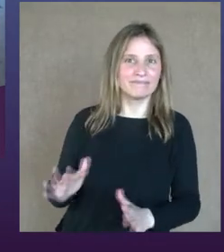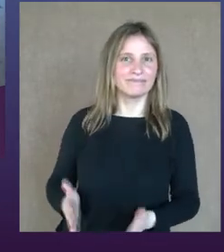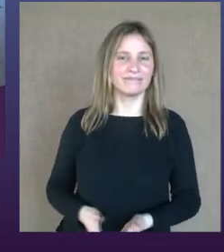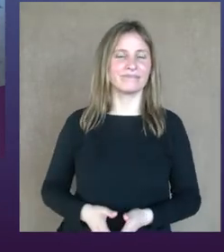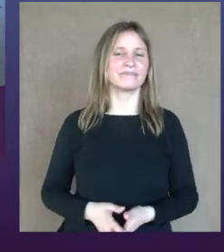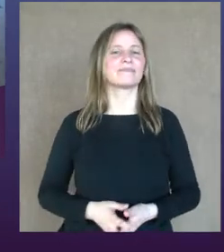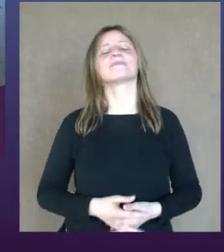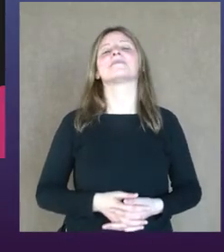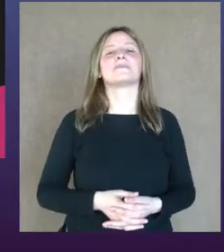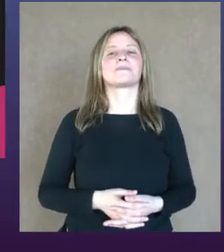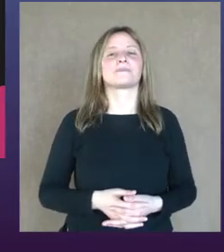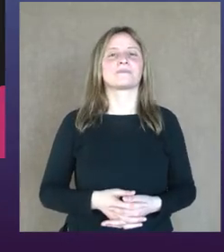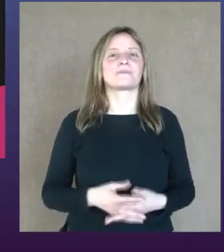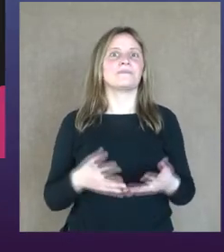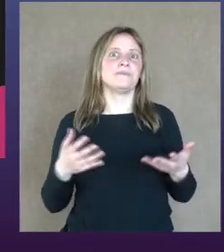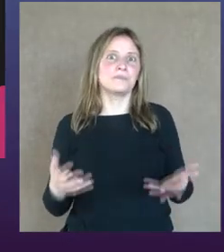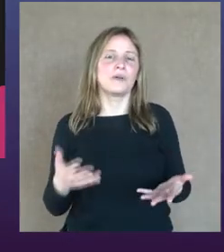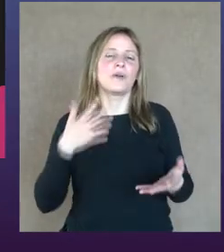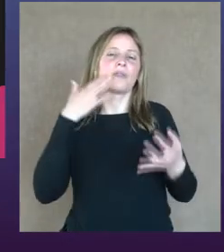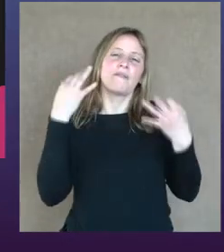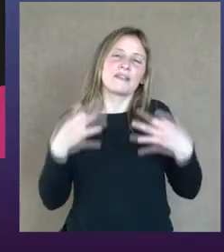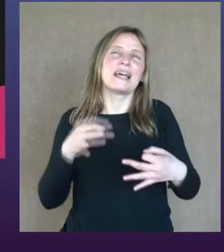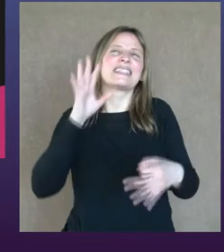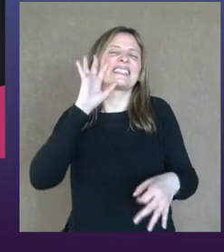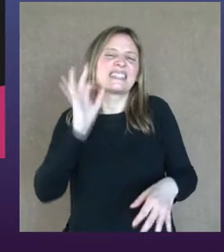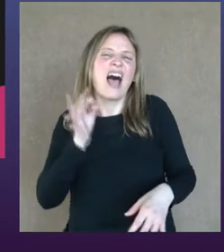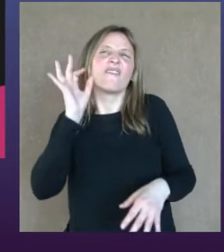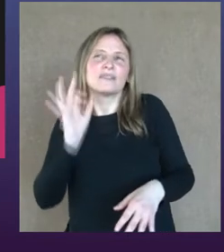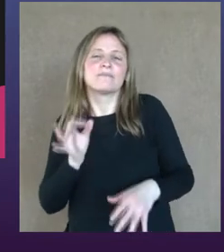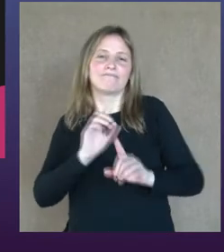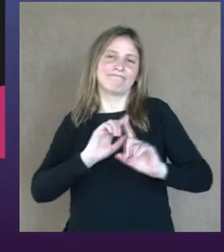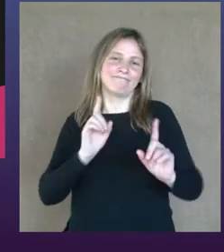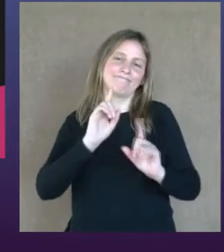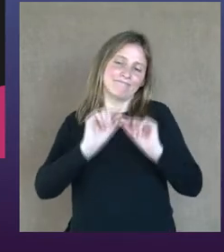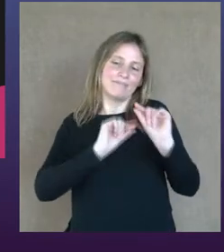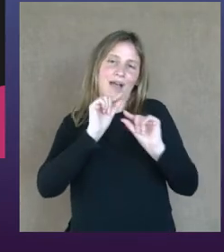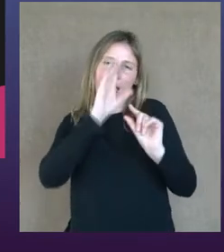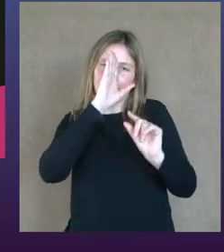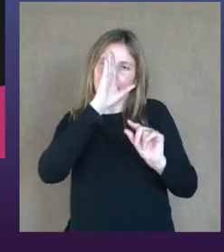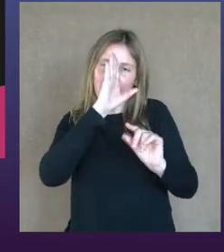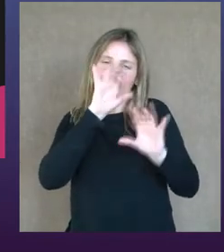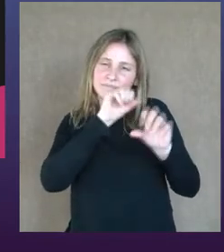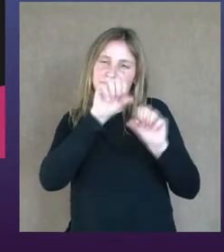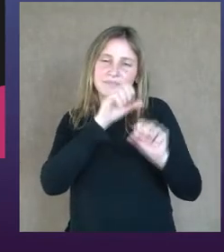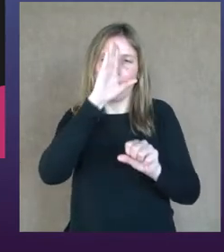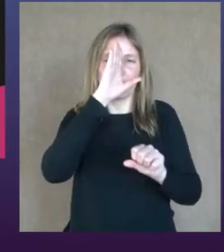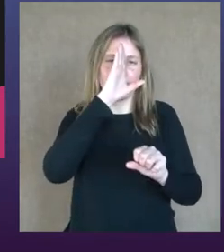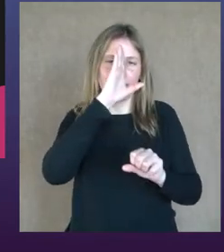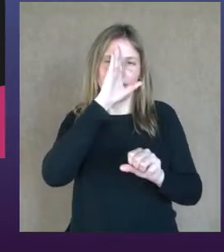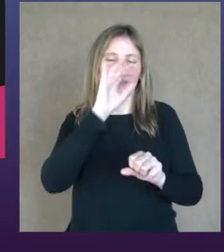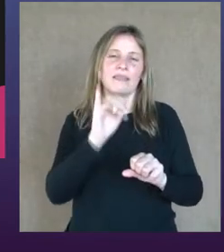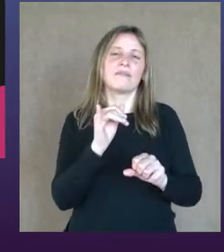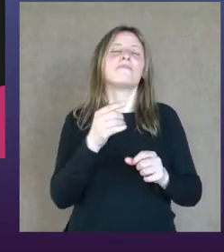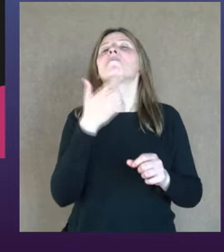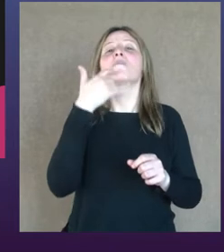realmente? Que bueno, realmente saberlo, no, uno lo va aprendiendo y comprendiendo con el tiempo. Creo